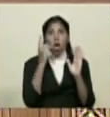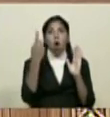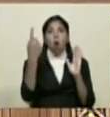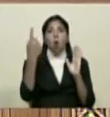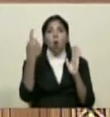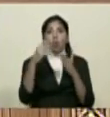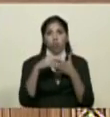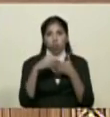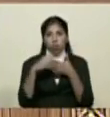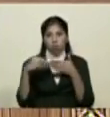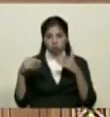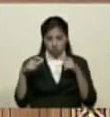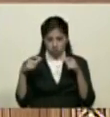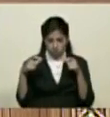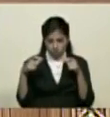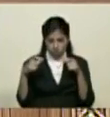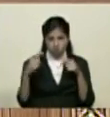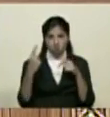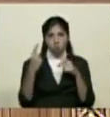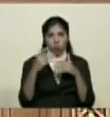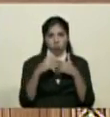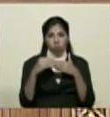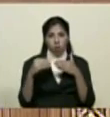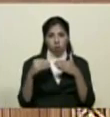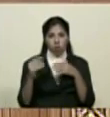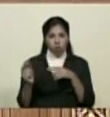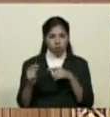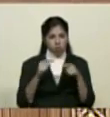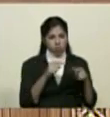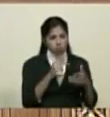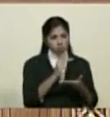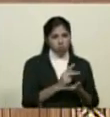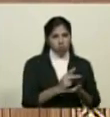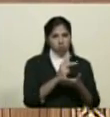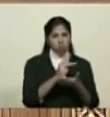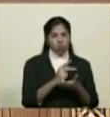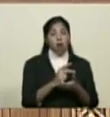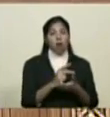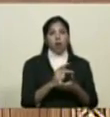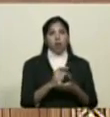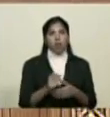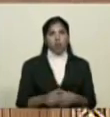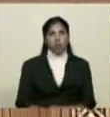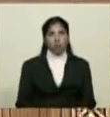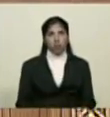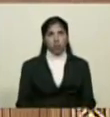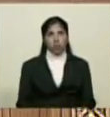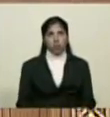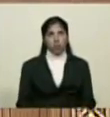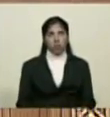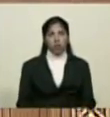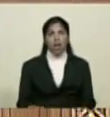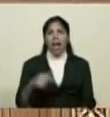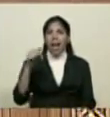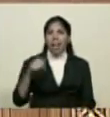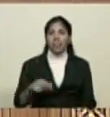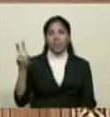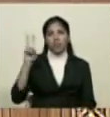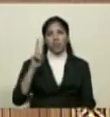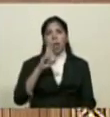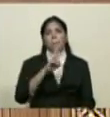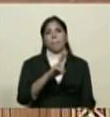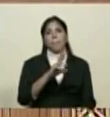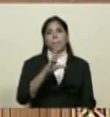$1 por kilogramo. Es decir, el sobreprecio fue aquí de un